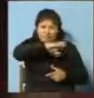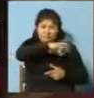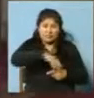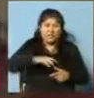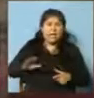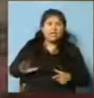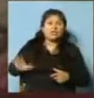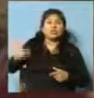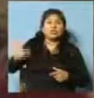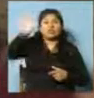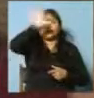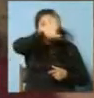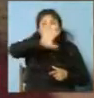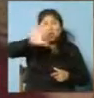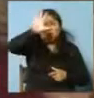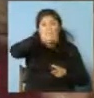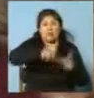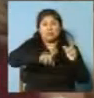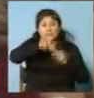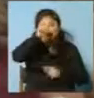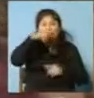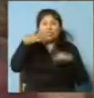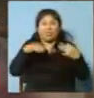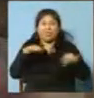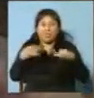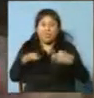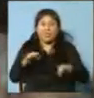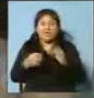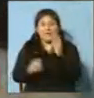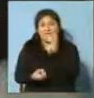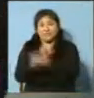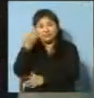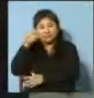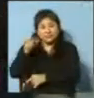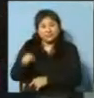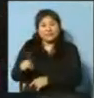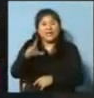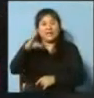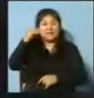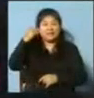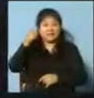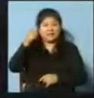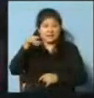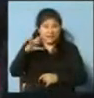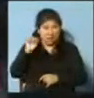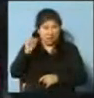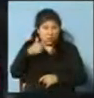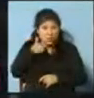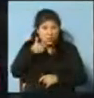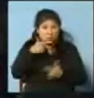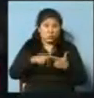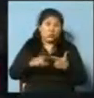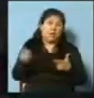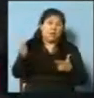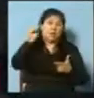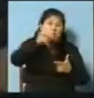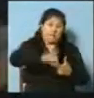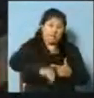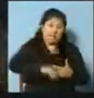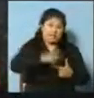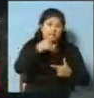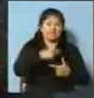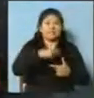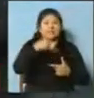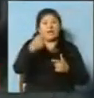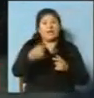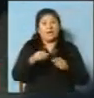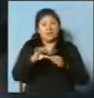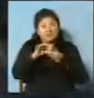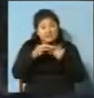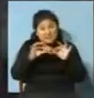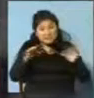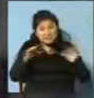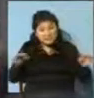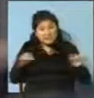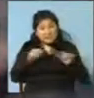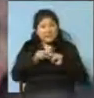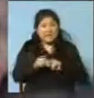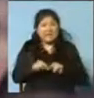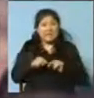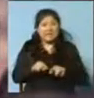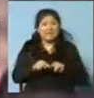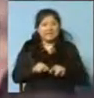la puna tiene que realizar chacus, que es, además de la preservación del recurso natural que es la vicuña, la utilización de la